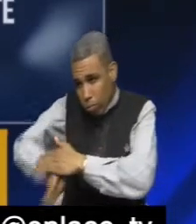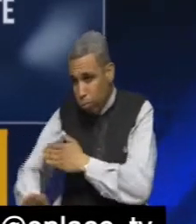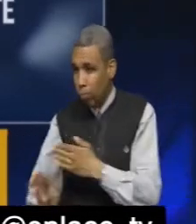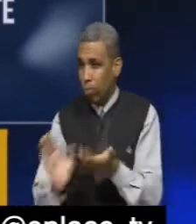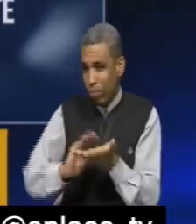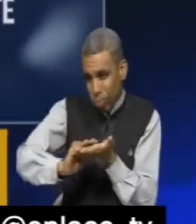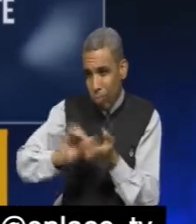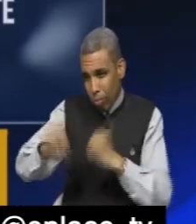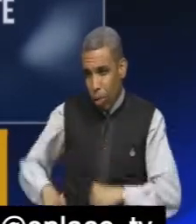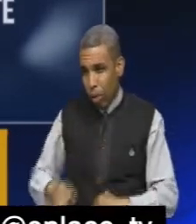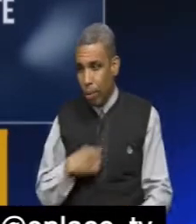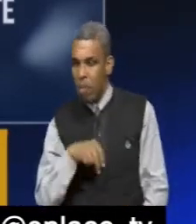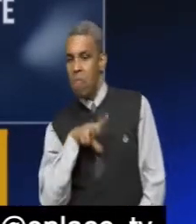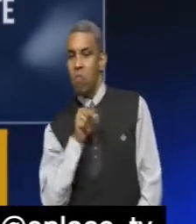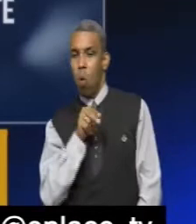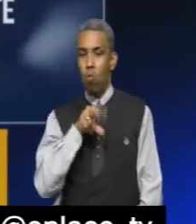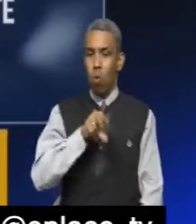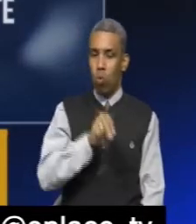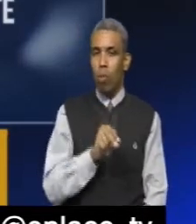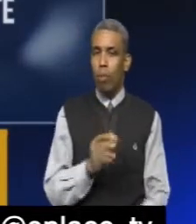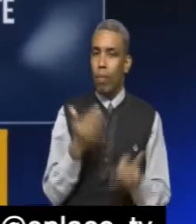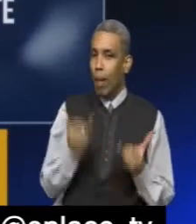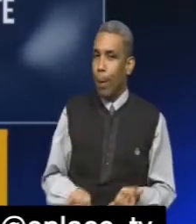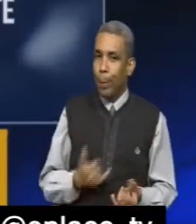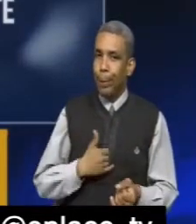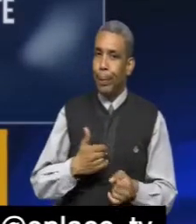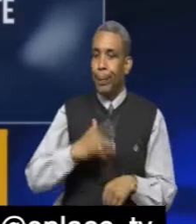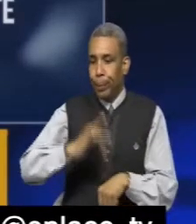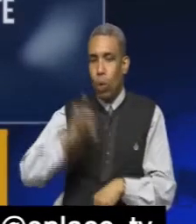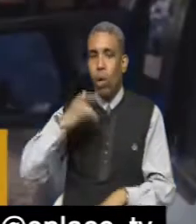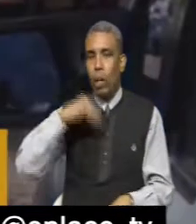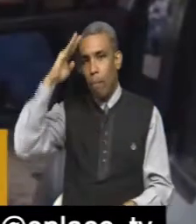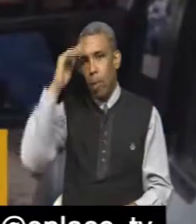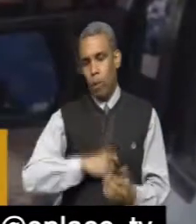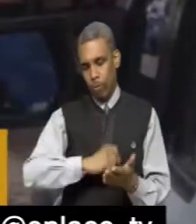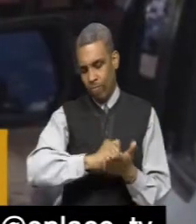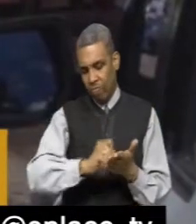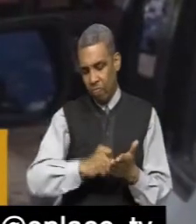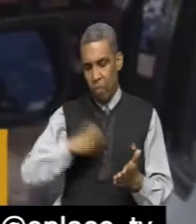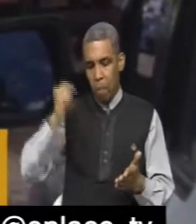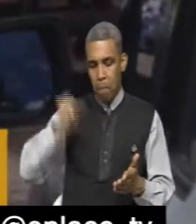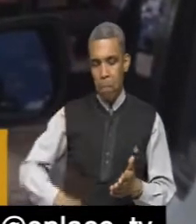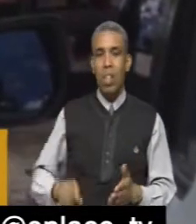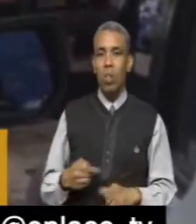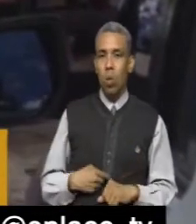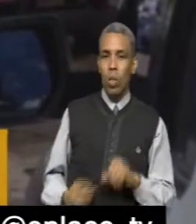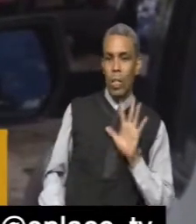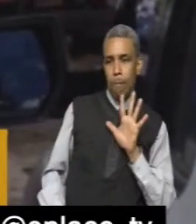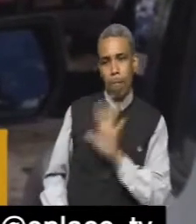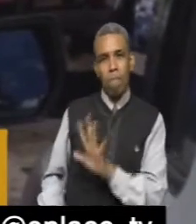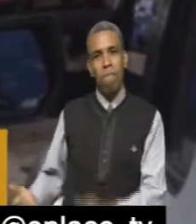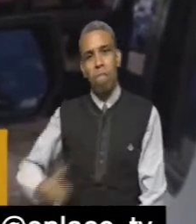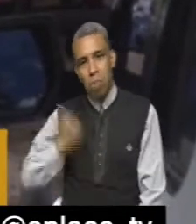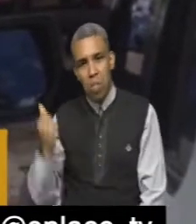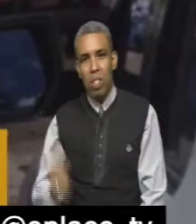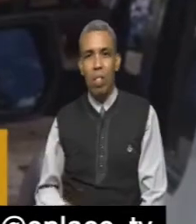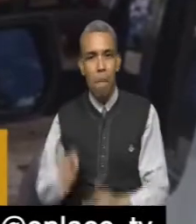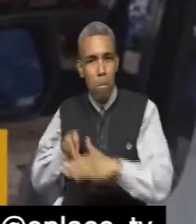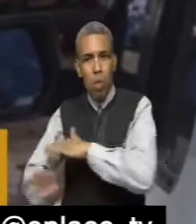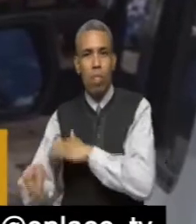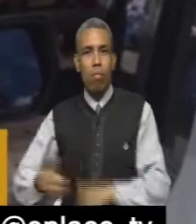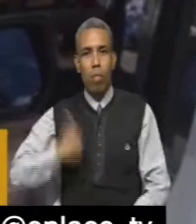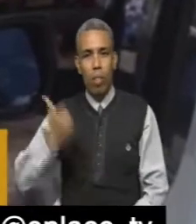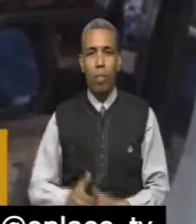propietario y a sus colaboradores de que permitieran el ingreso. A pesar de la decisión tomada por el Consejo Municipal de Riesgo,